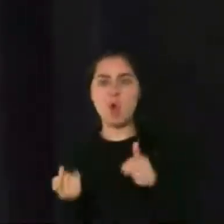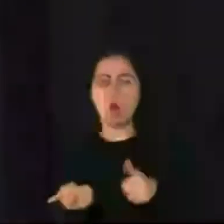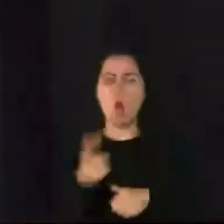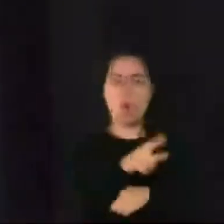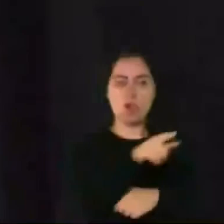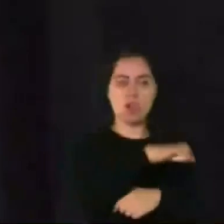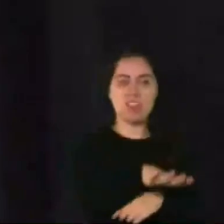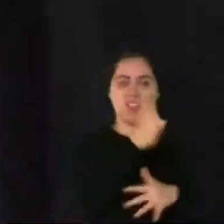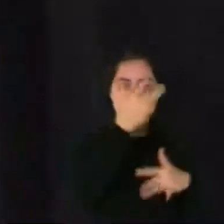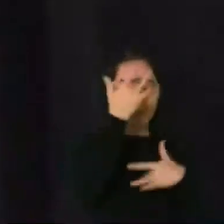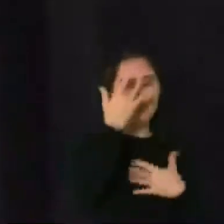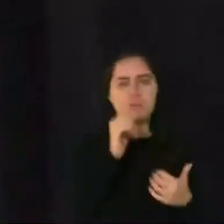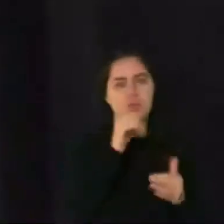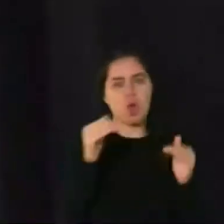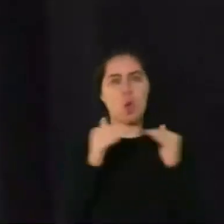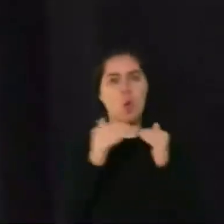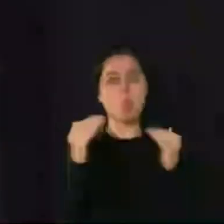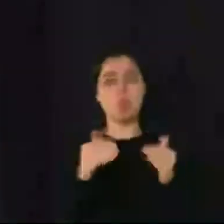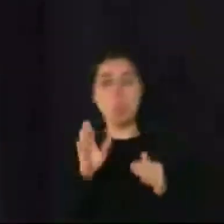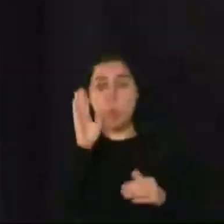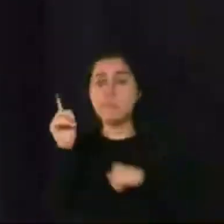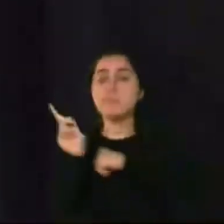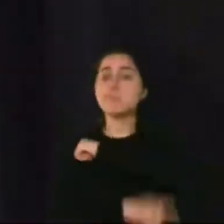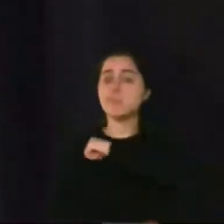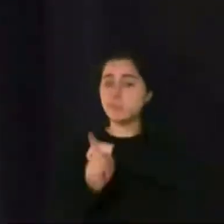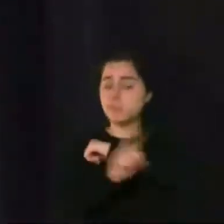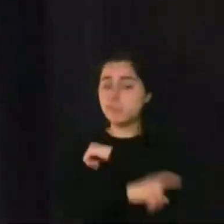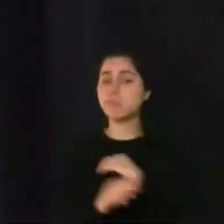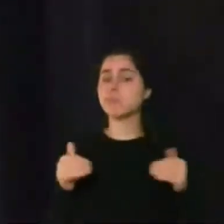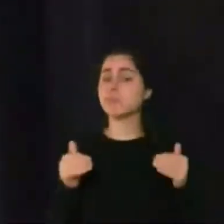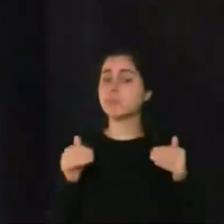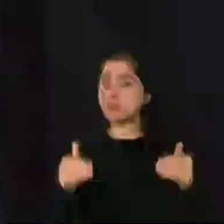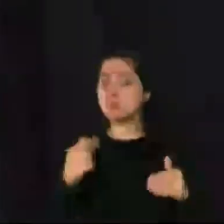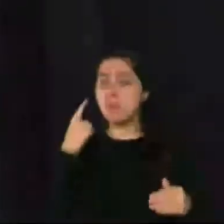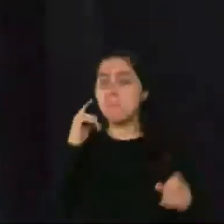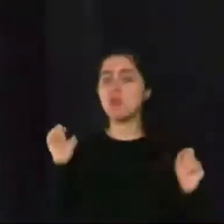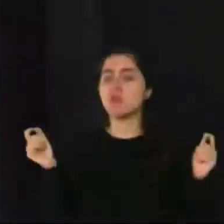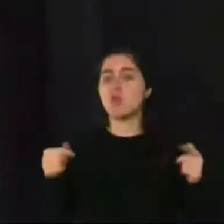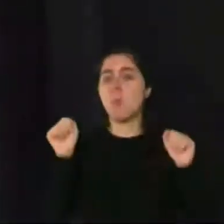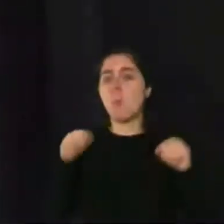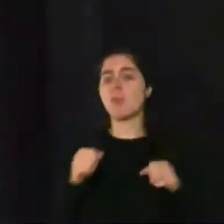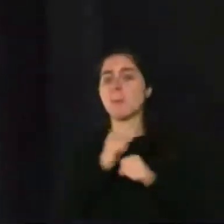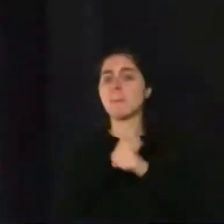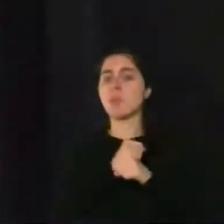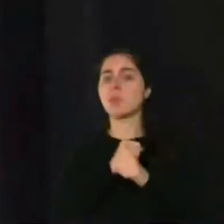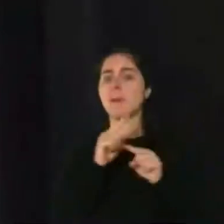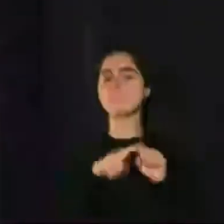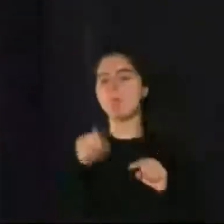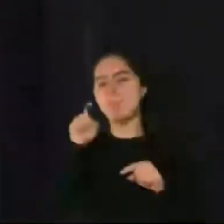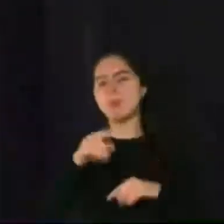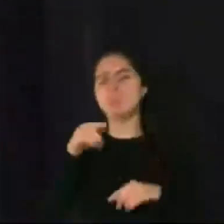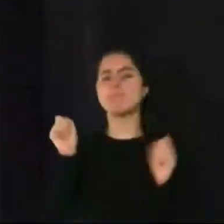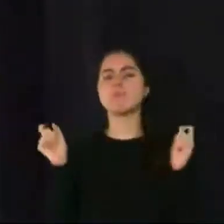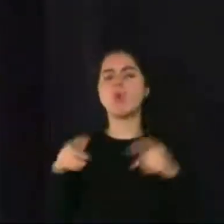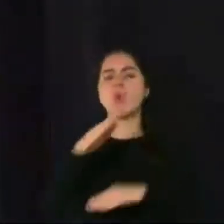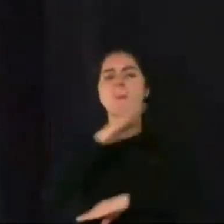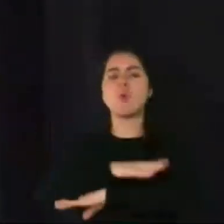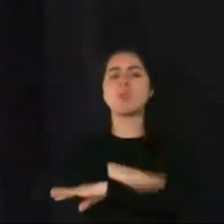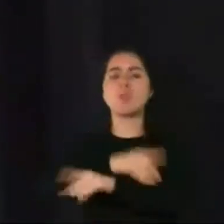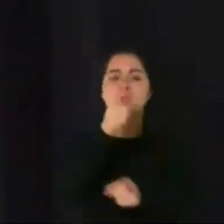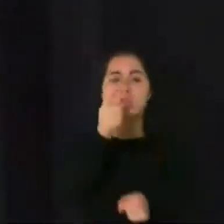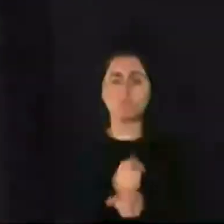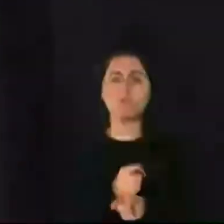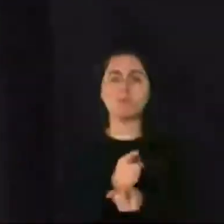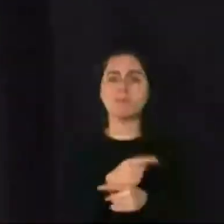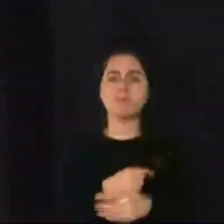y las consecuencias se tomarán para proteger a nuestra gente, pero todos tenemos que cooperar. Agradezco